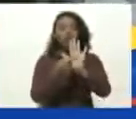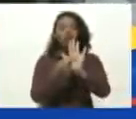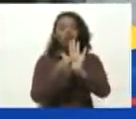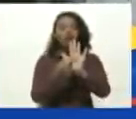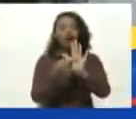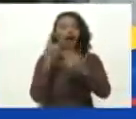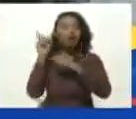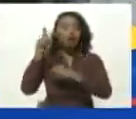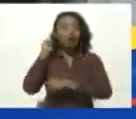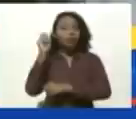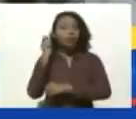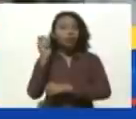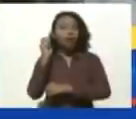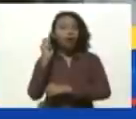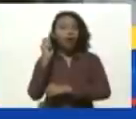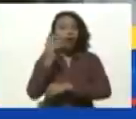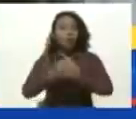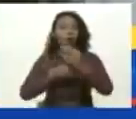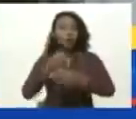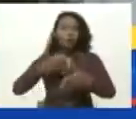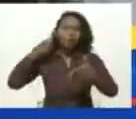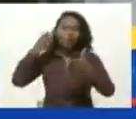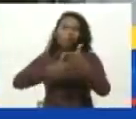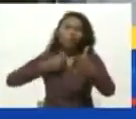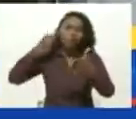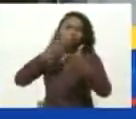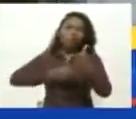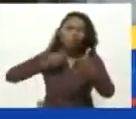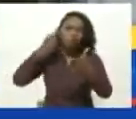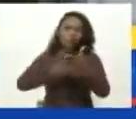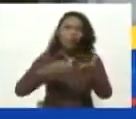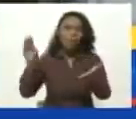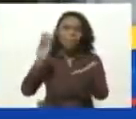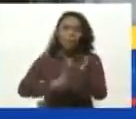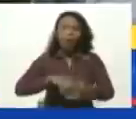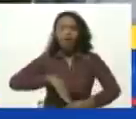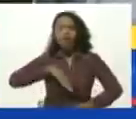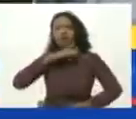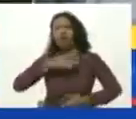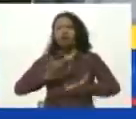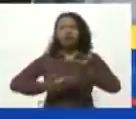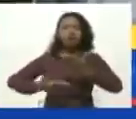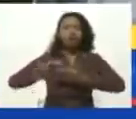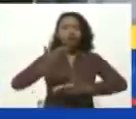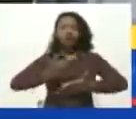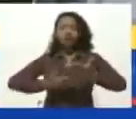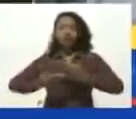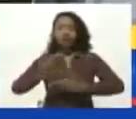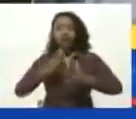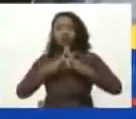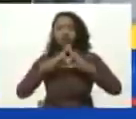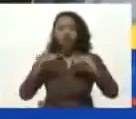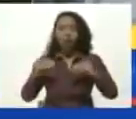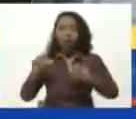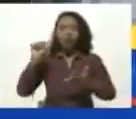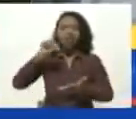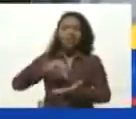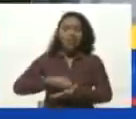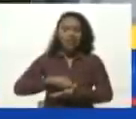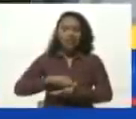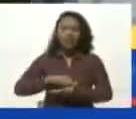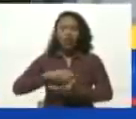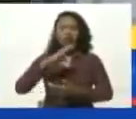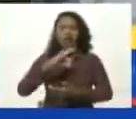esta tarea que nos hemos empeñado en poner full servicio todos los centros de